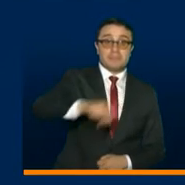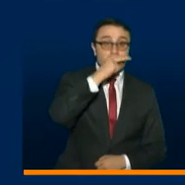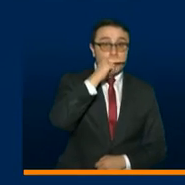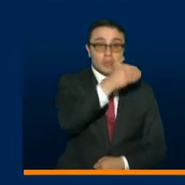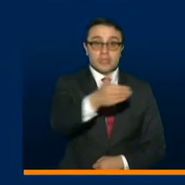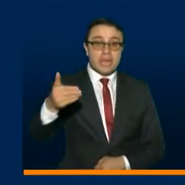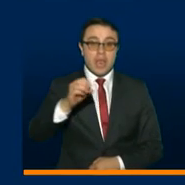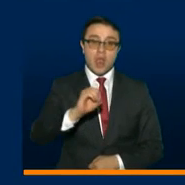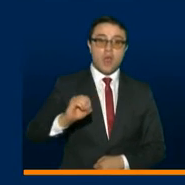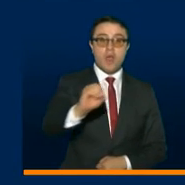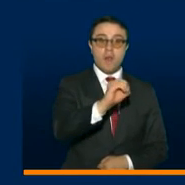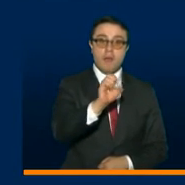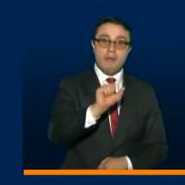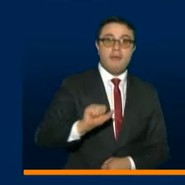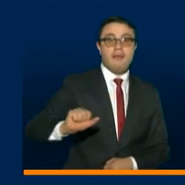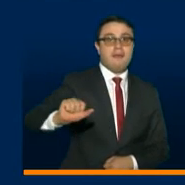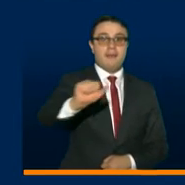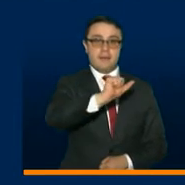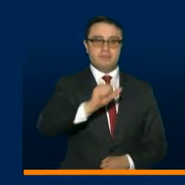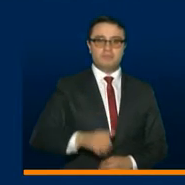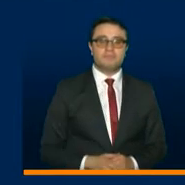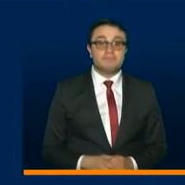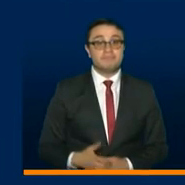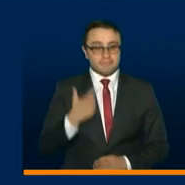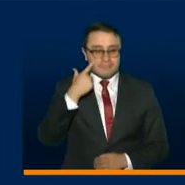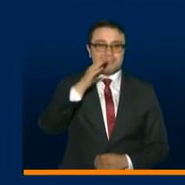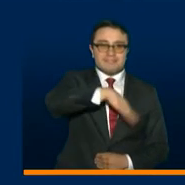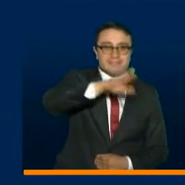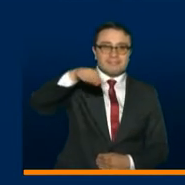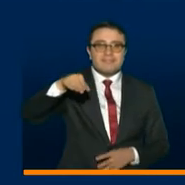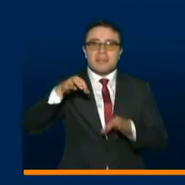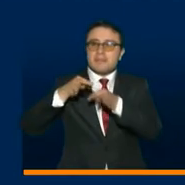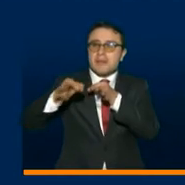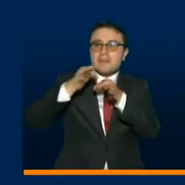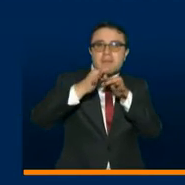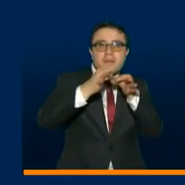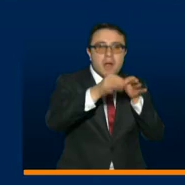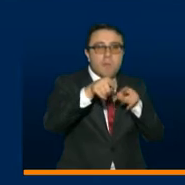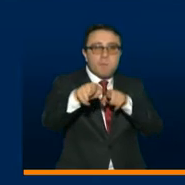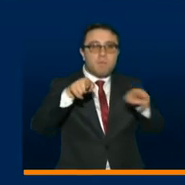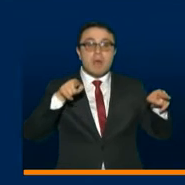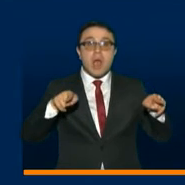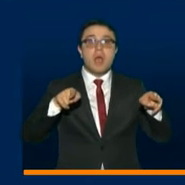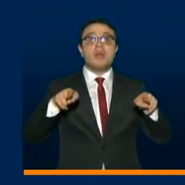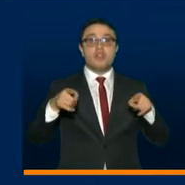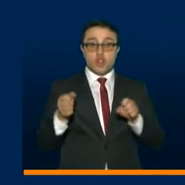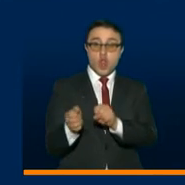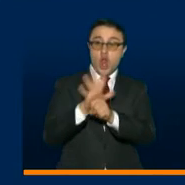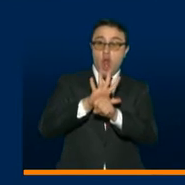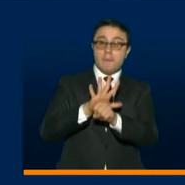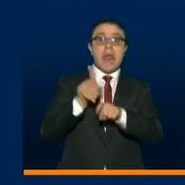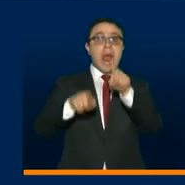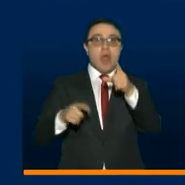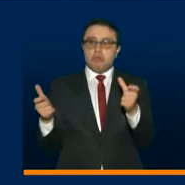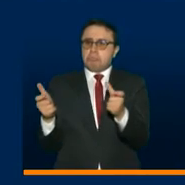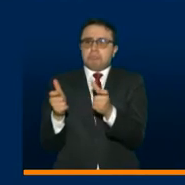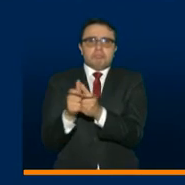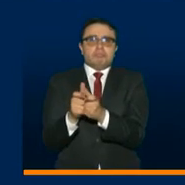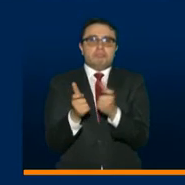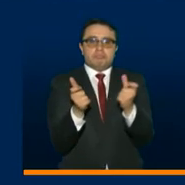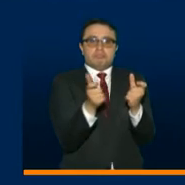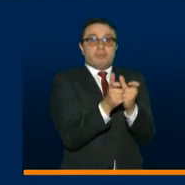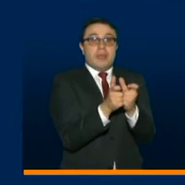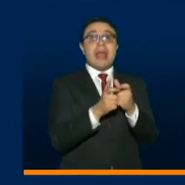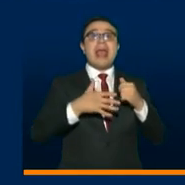las niñas. En Antioquia, señor presidente, muchísimos de nuestros municipios tienen muy pocos casos de COVID, sobre todo las